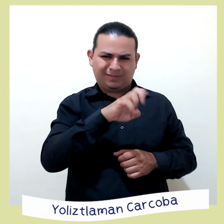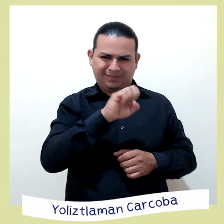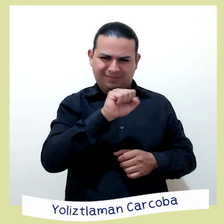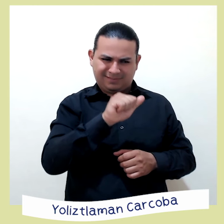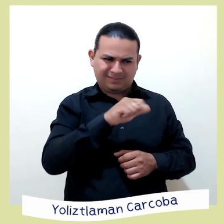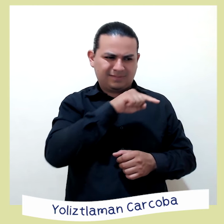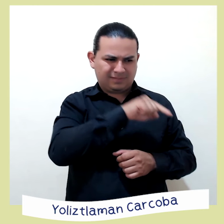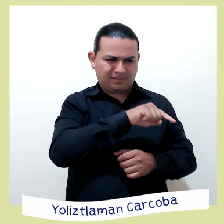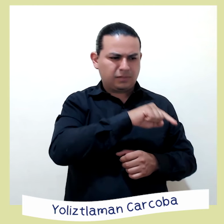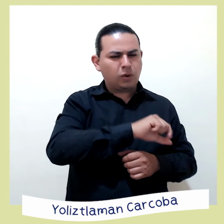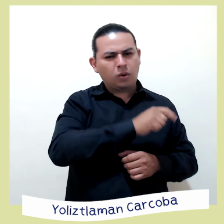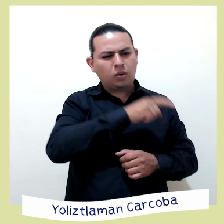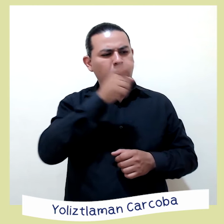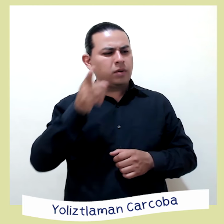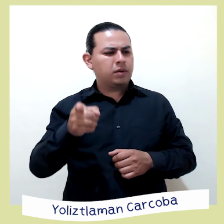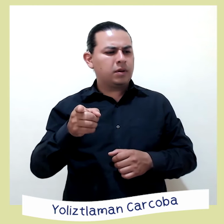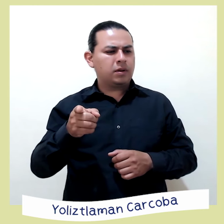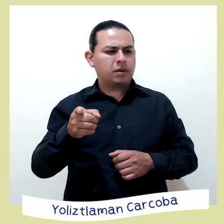y hay otra creo por